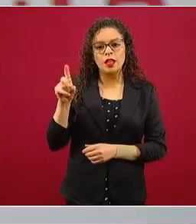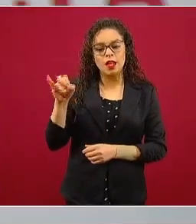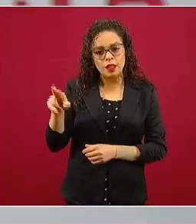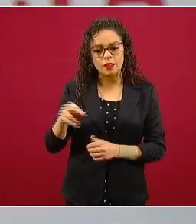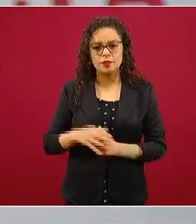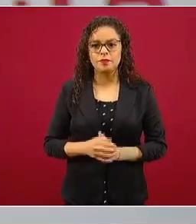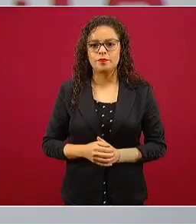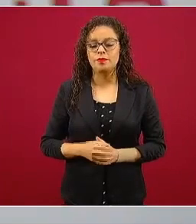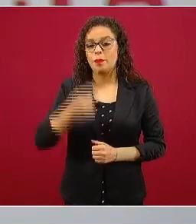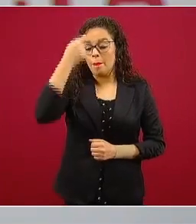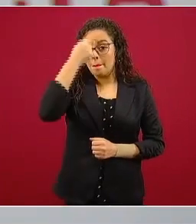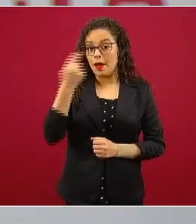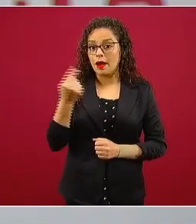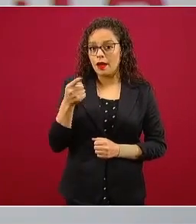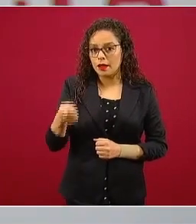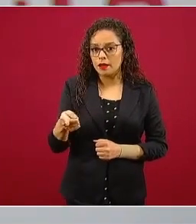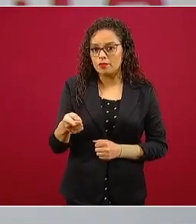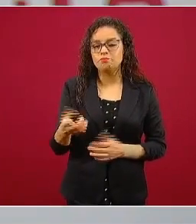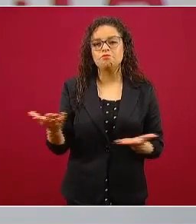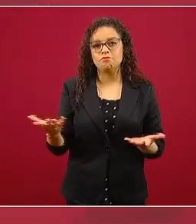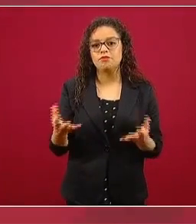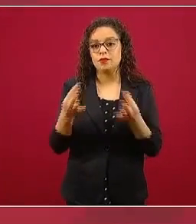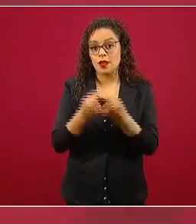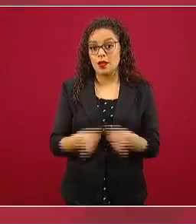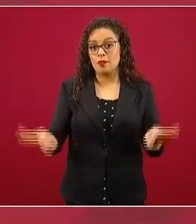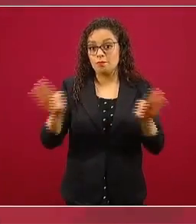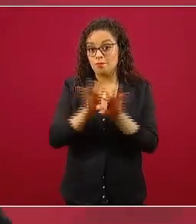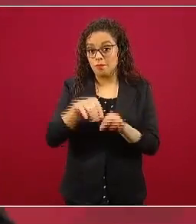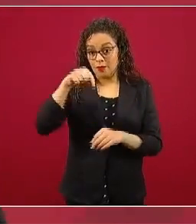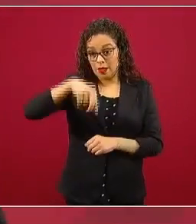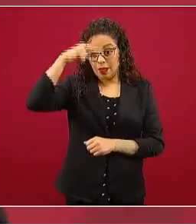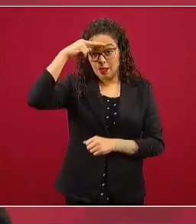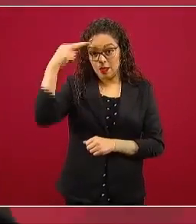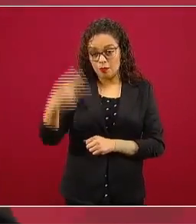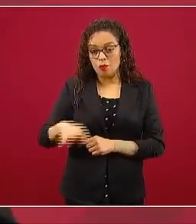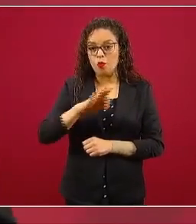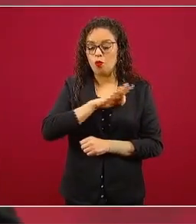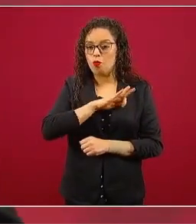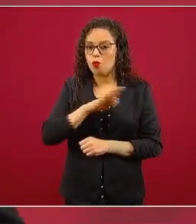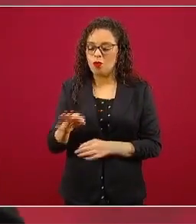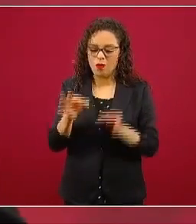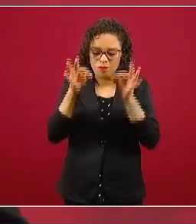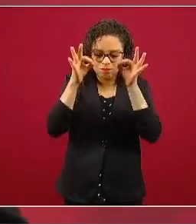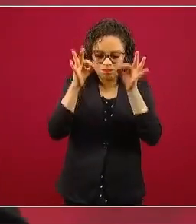que es el objetivo prioritario de México es poder tener acceso en tiempo y forma